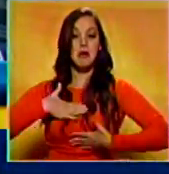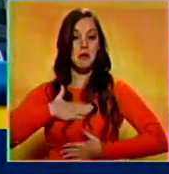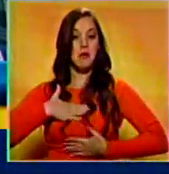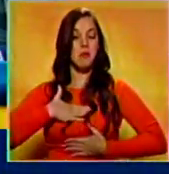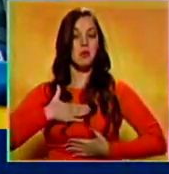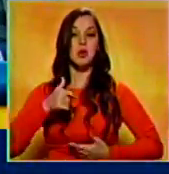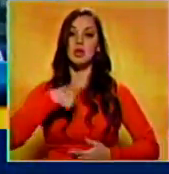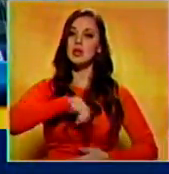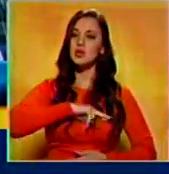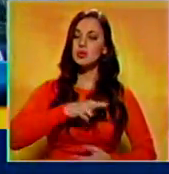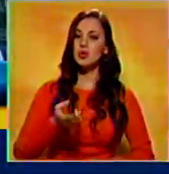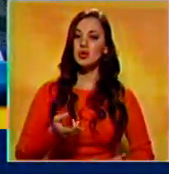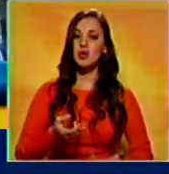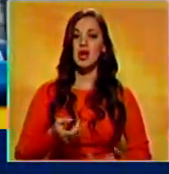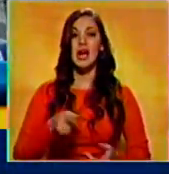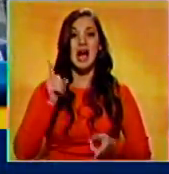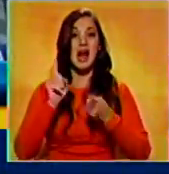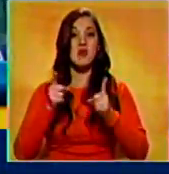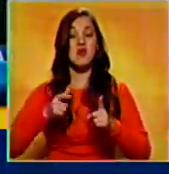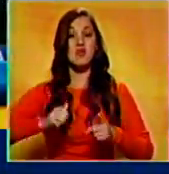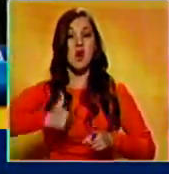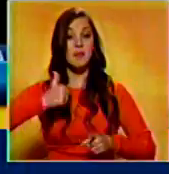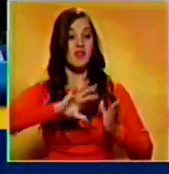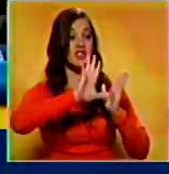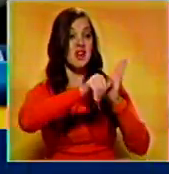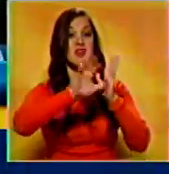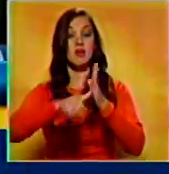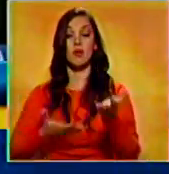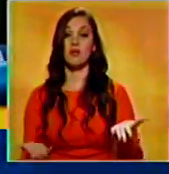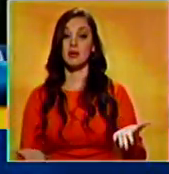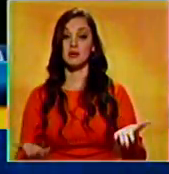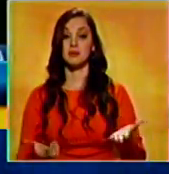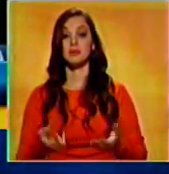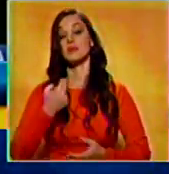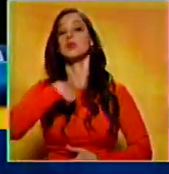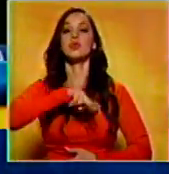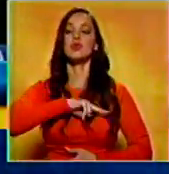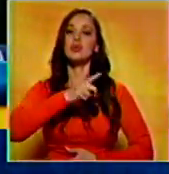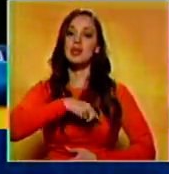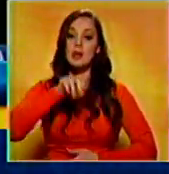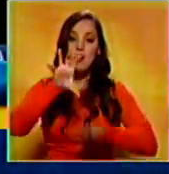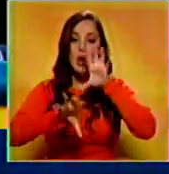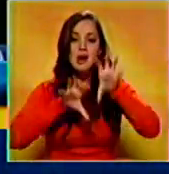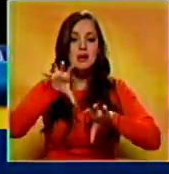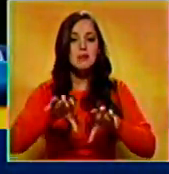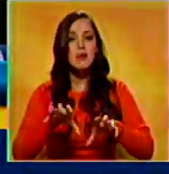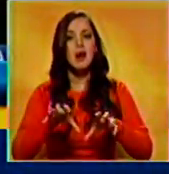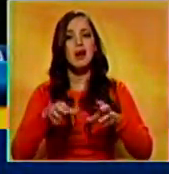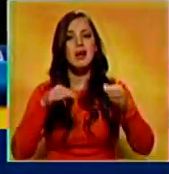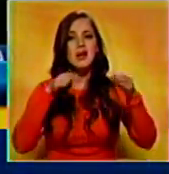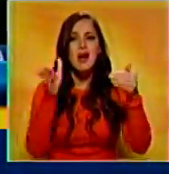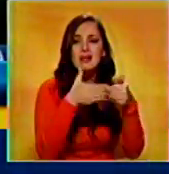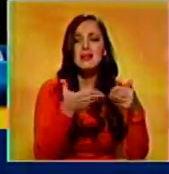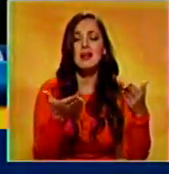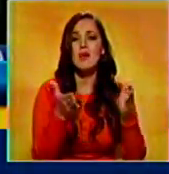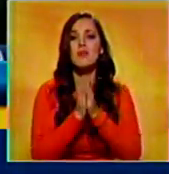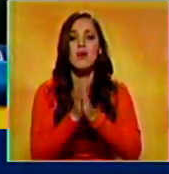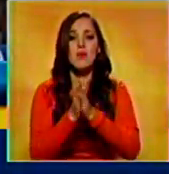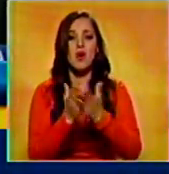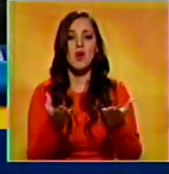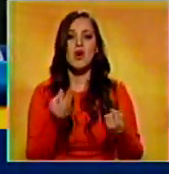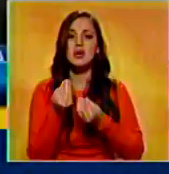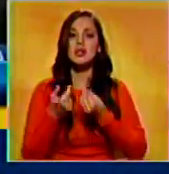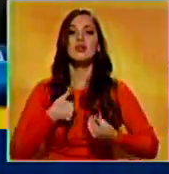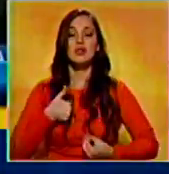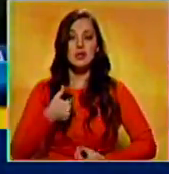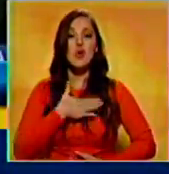Chaitén, que lo entren a robar o las casas se vengan abajo. Nosotros tenemos animales encerrados, por favor. Entonces, ¿cómo va a ser tan inhumano?